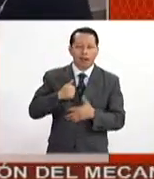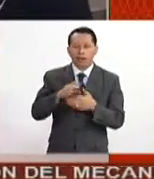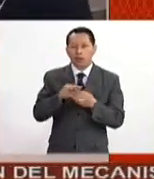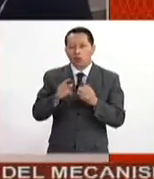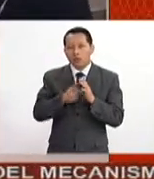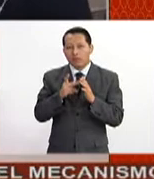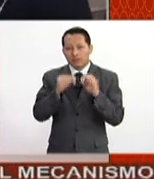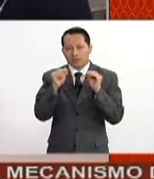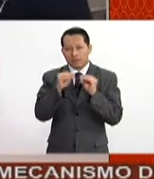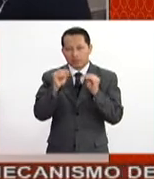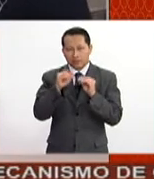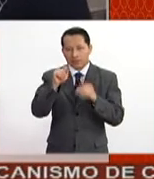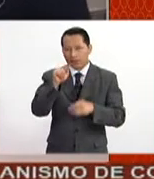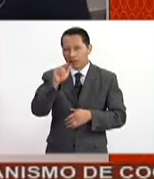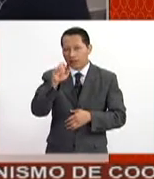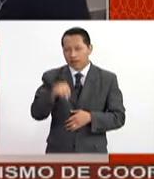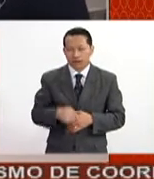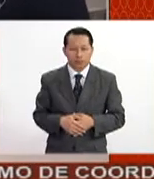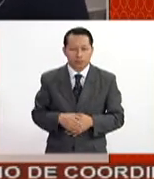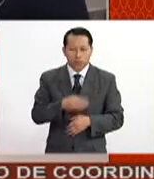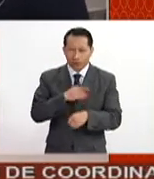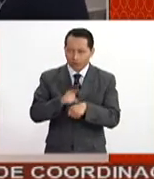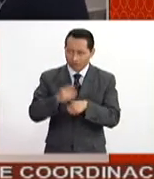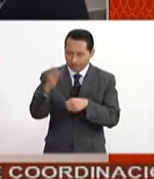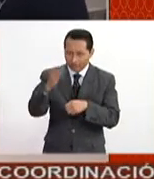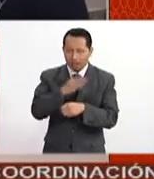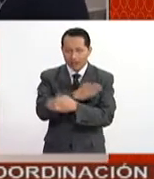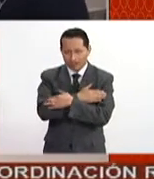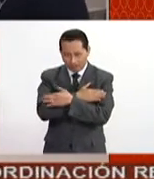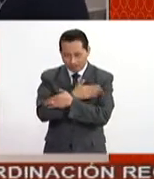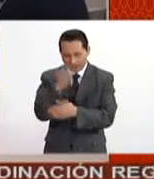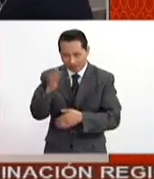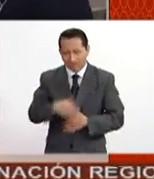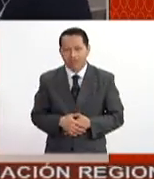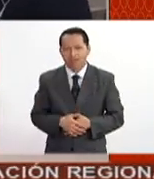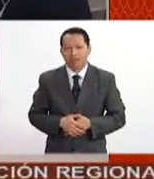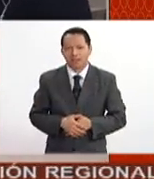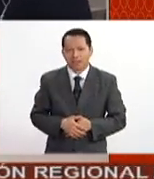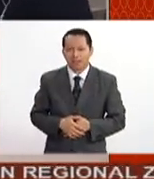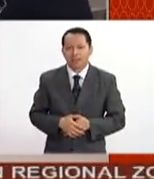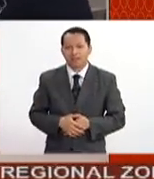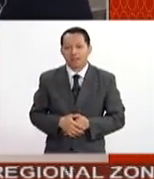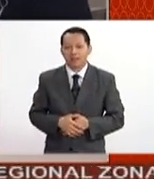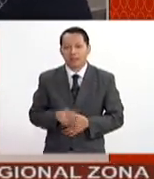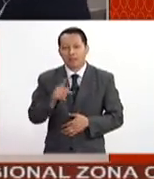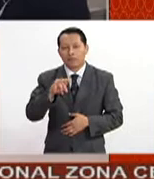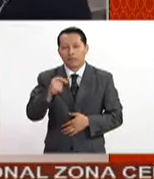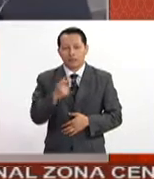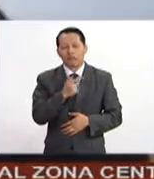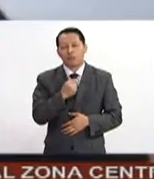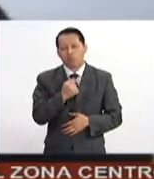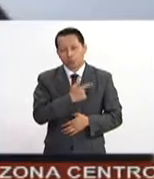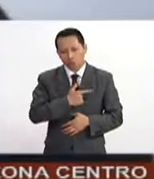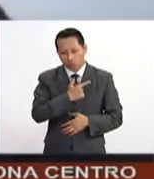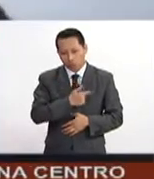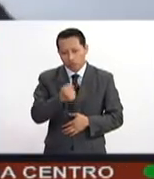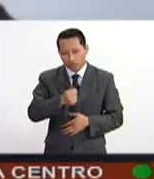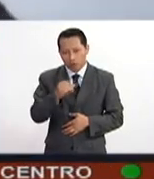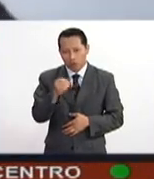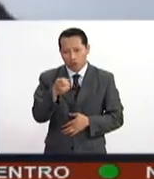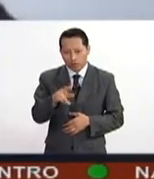de renegociar ya el Tratado de Libre Comercio? Muy buenos días, Gabriel. Un abrazo antes que nada. Pati, me da mucho gusto saludarte,